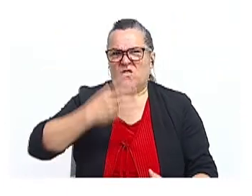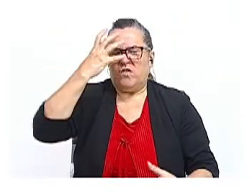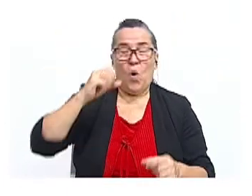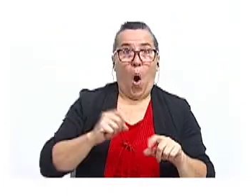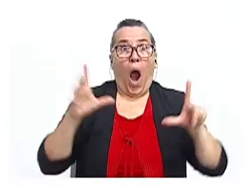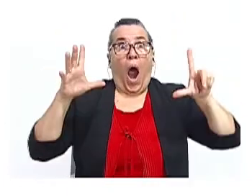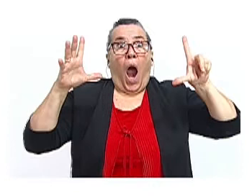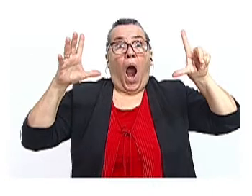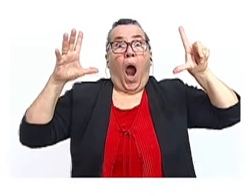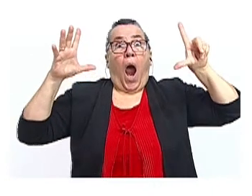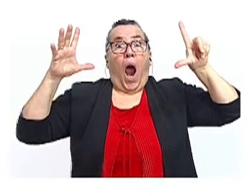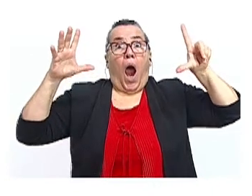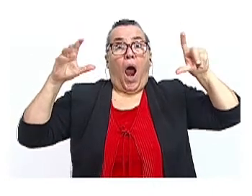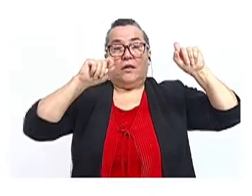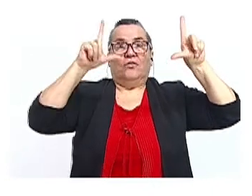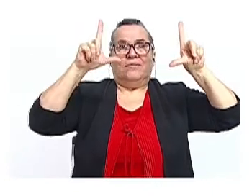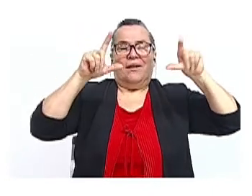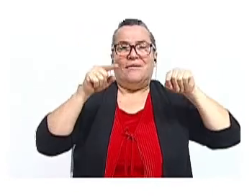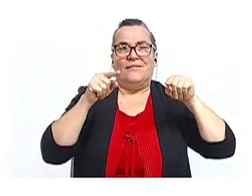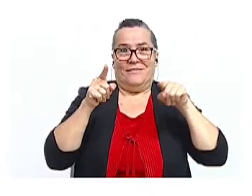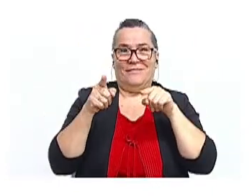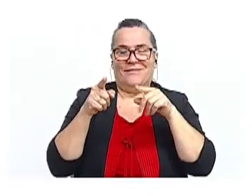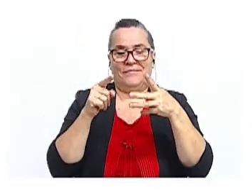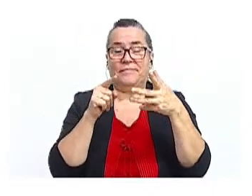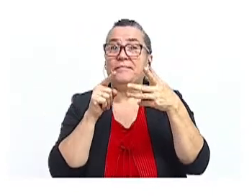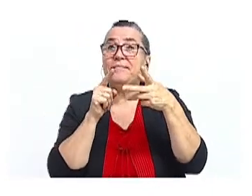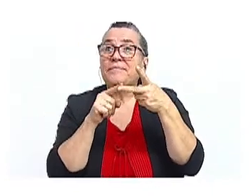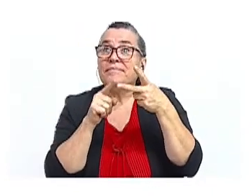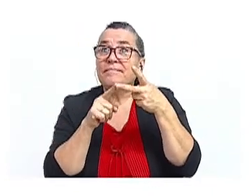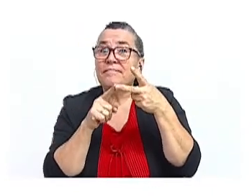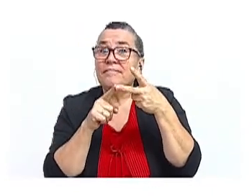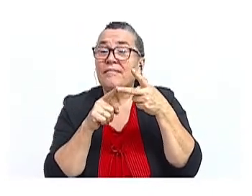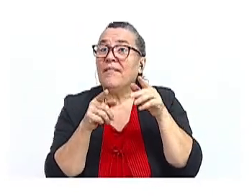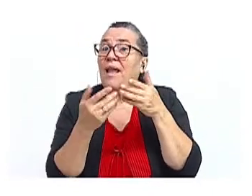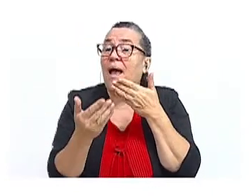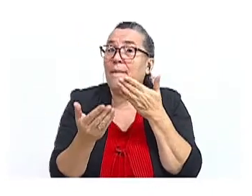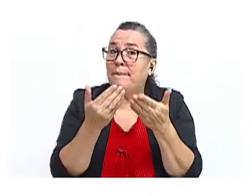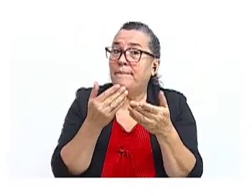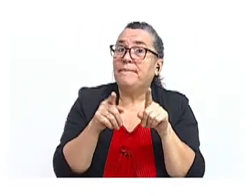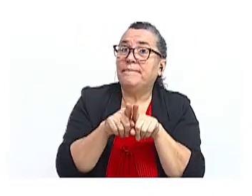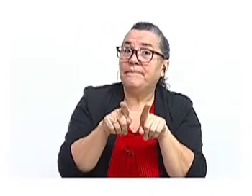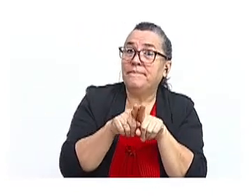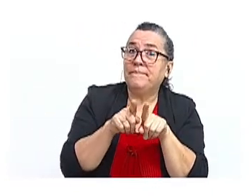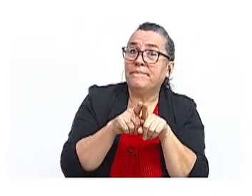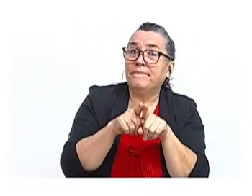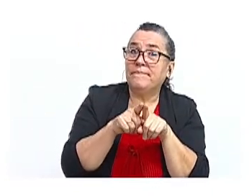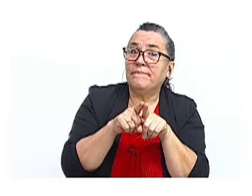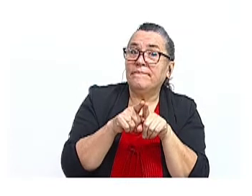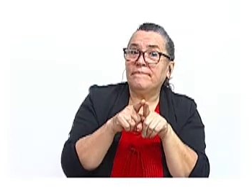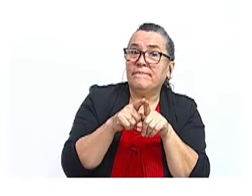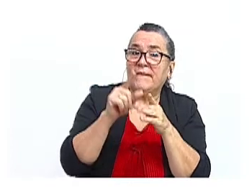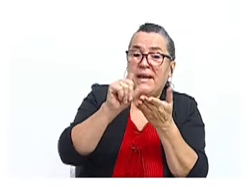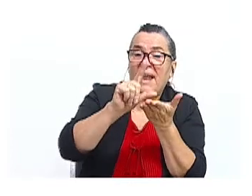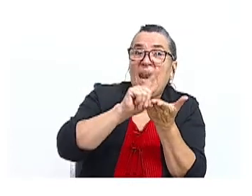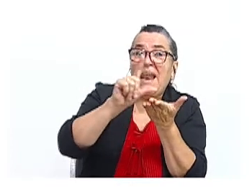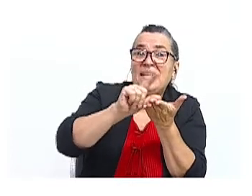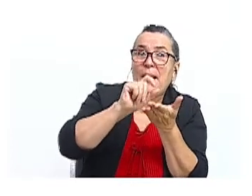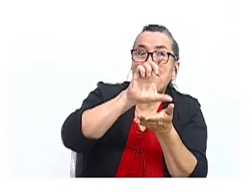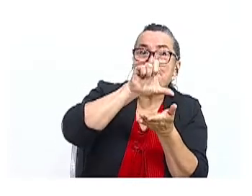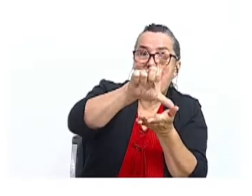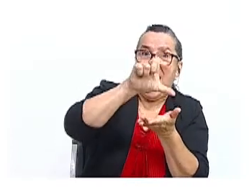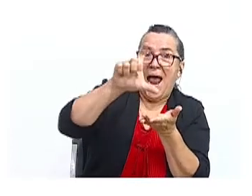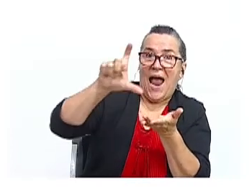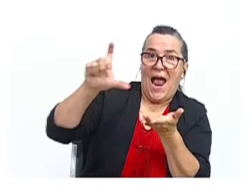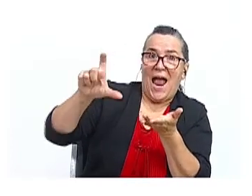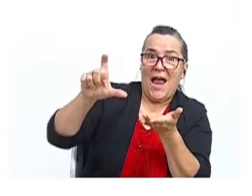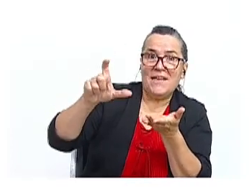asombrado. Y otro detalle es que en ocasiones se utiliza la tipografía en letra mayúscula